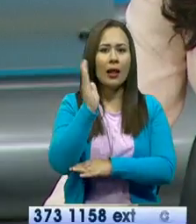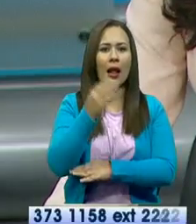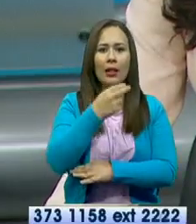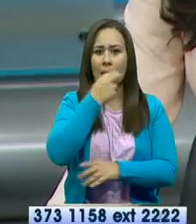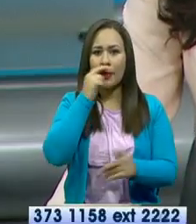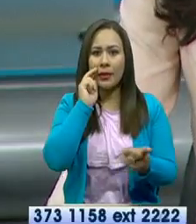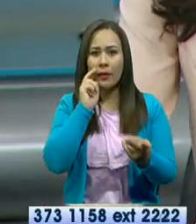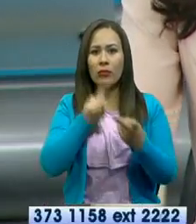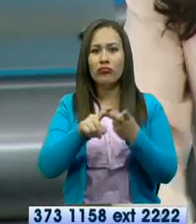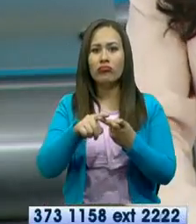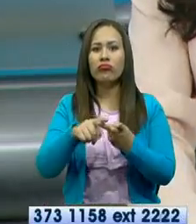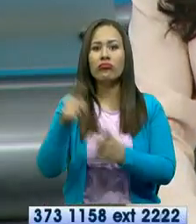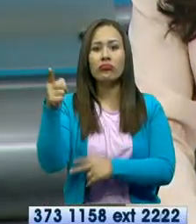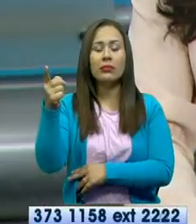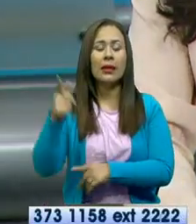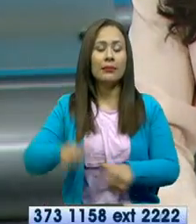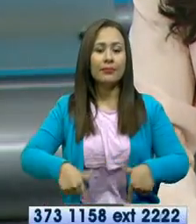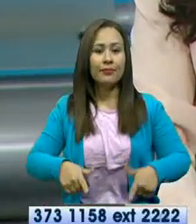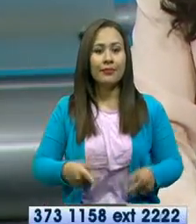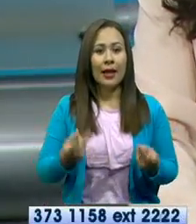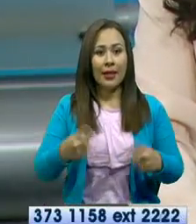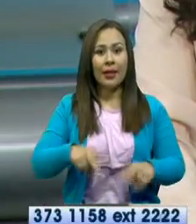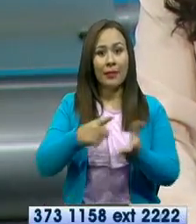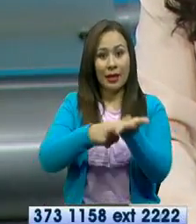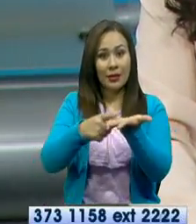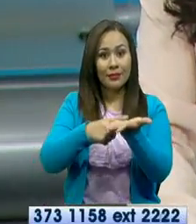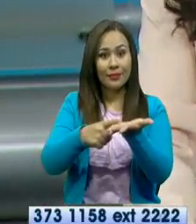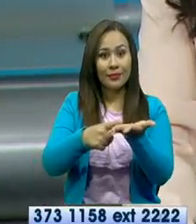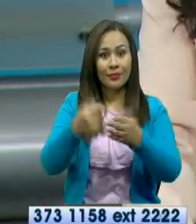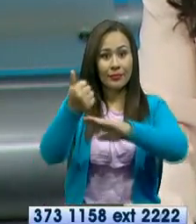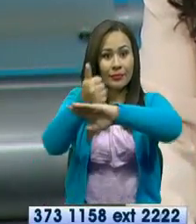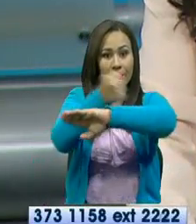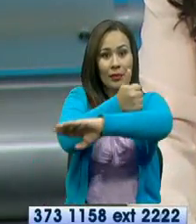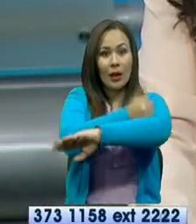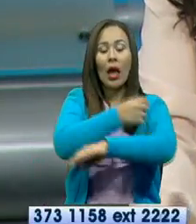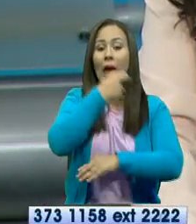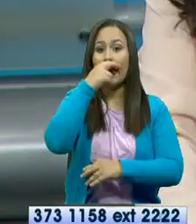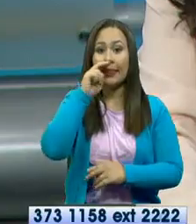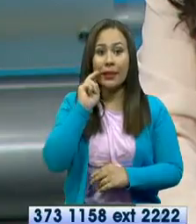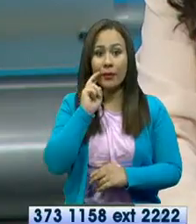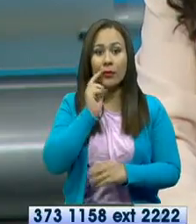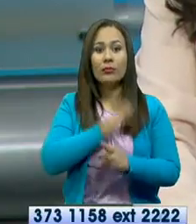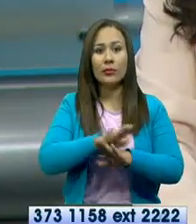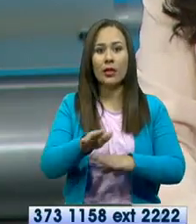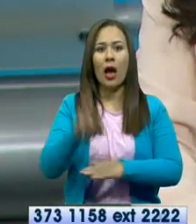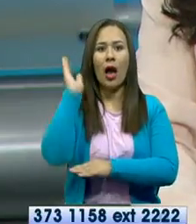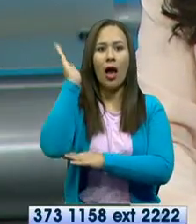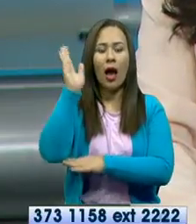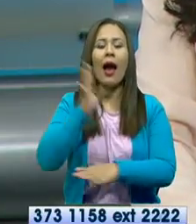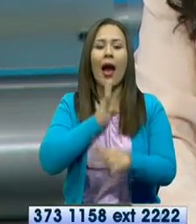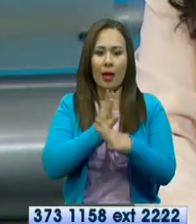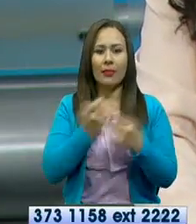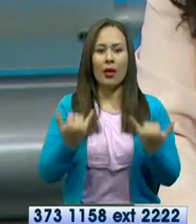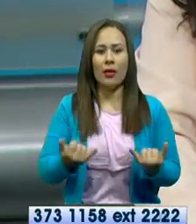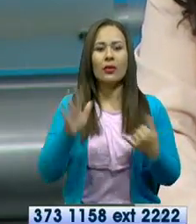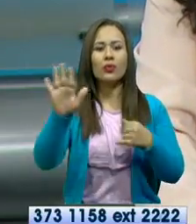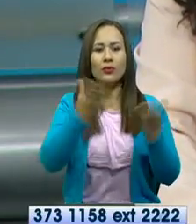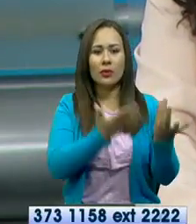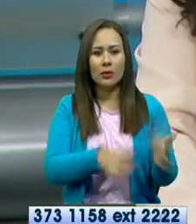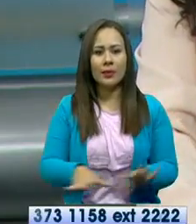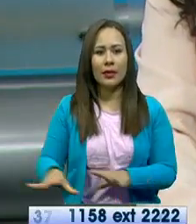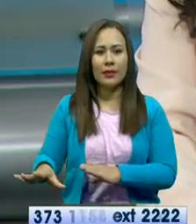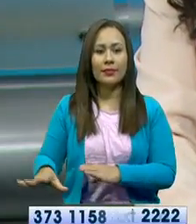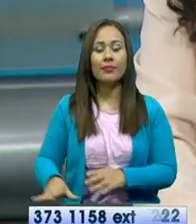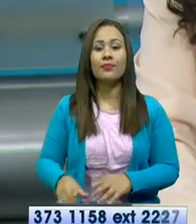alcalde de Guayaquil. Y durante la sesión solemne, el alcalde de Guayaquil, Jaime Nebot, dio una rendición de cuentas de su gestión.